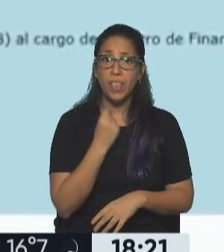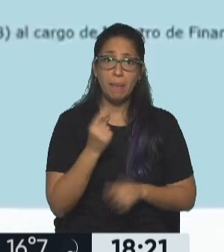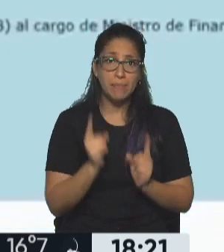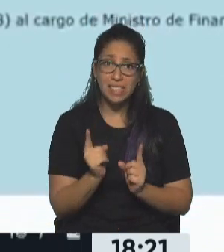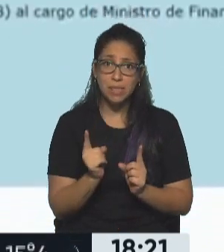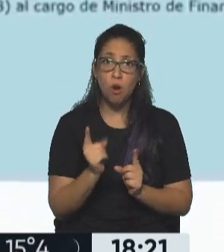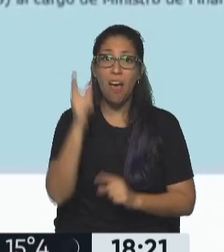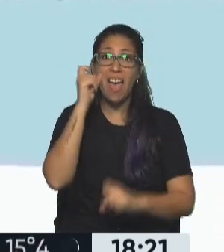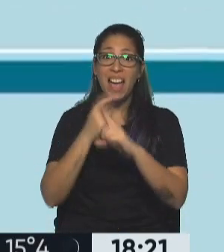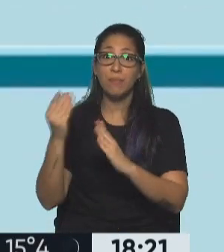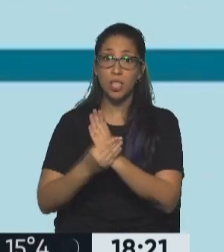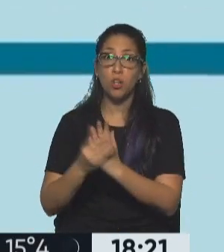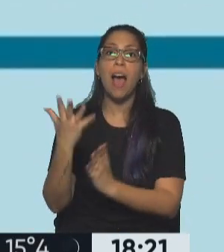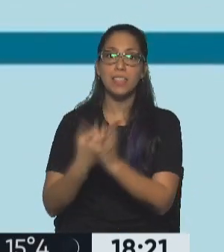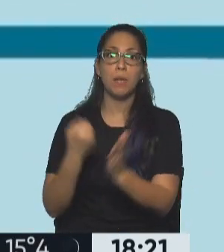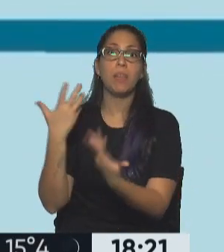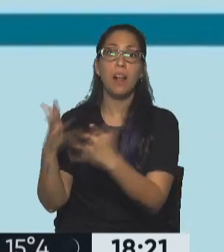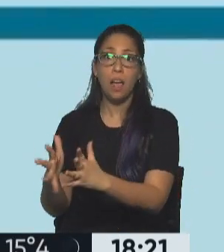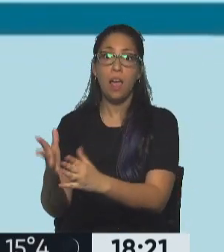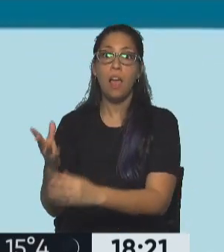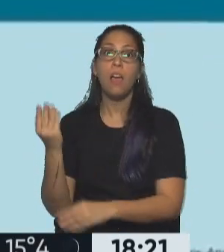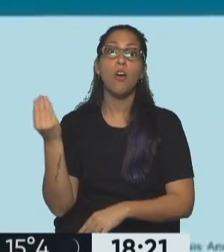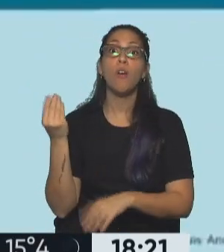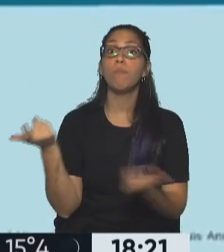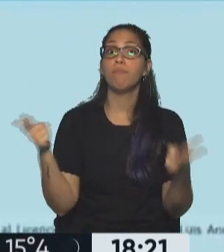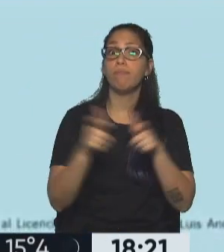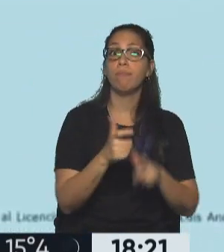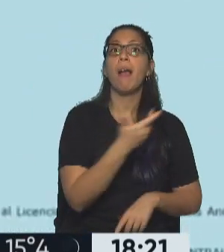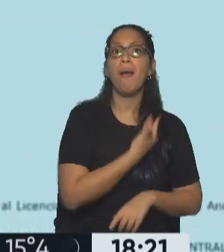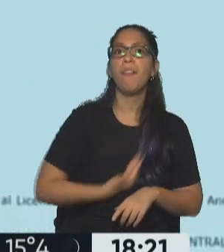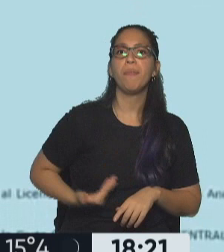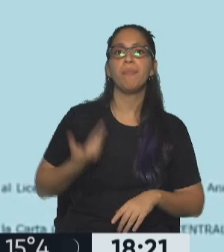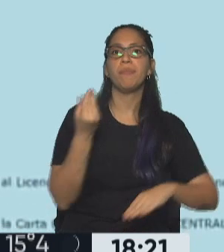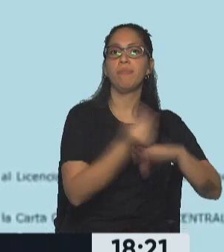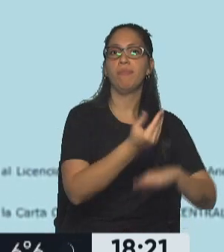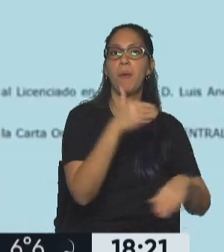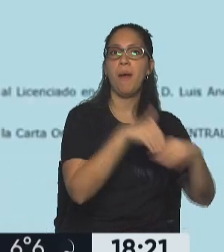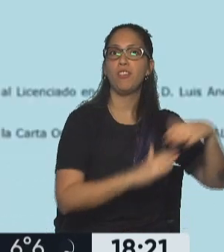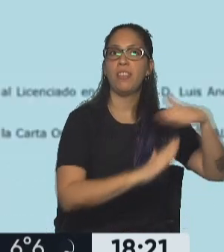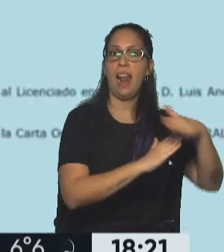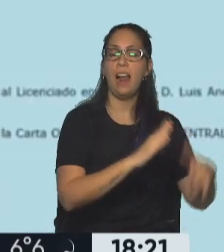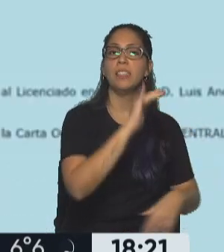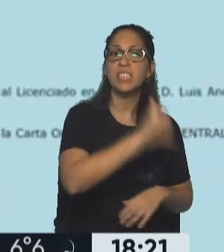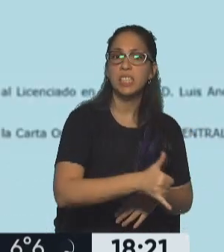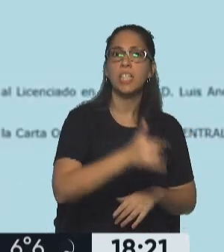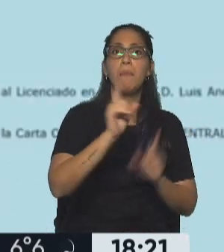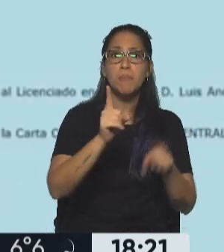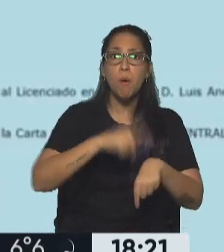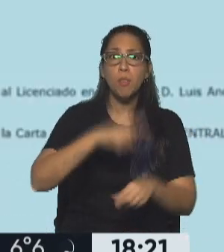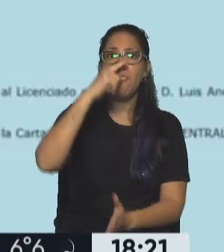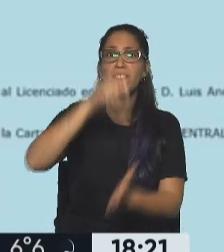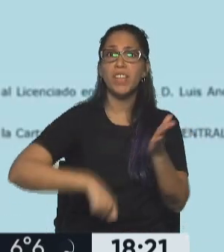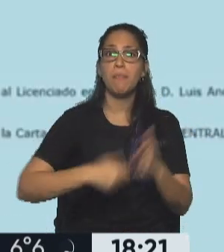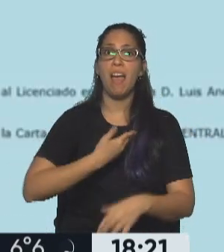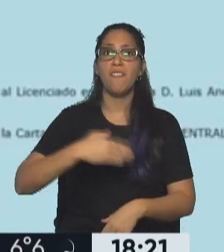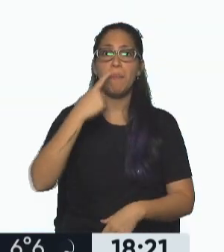de Finanzas se le acepta la renuncia, se lo designa en comisión como presidente del Banco Central de la República Argentina y firma el acuerdo con el Fondo